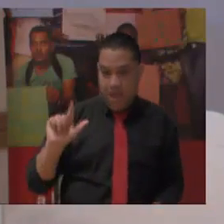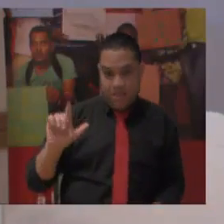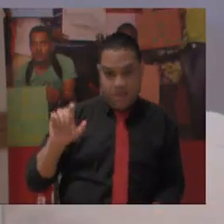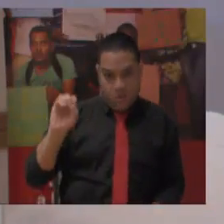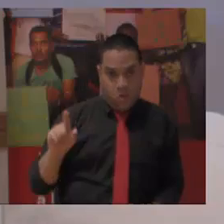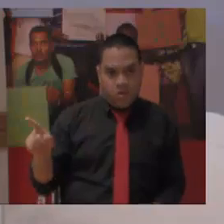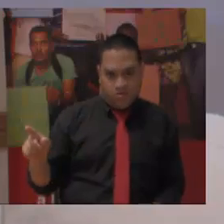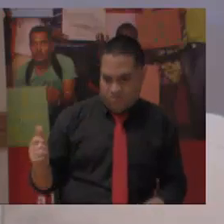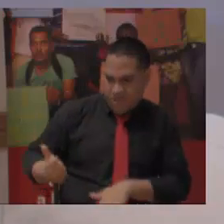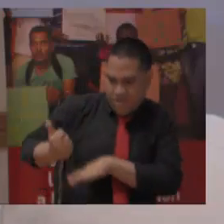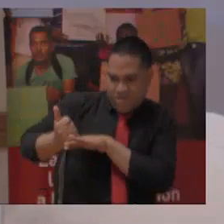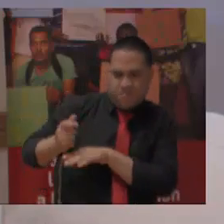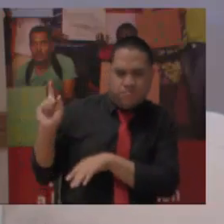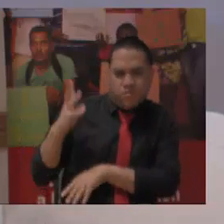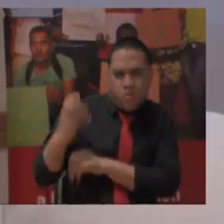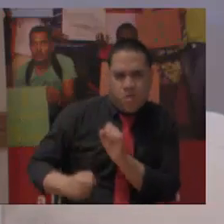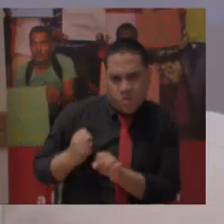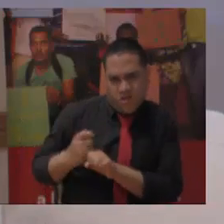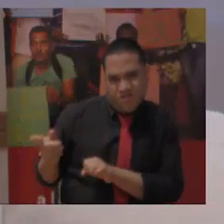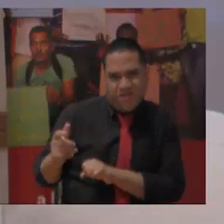ACR, con Carlos Raúl,